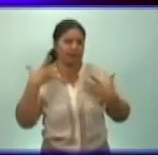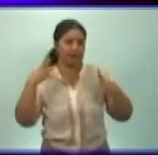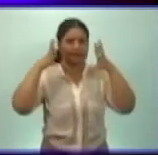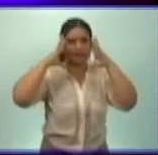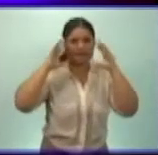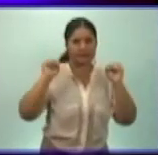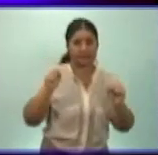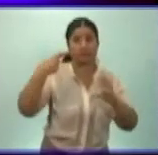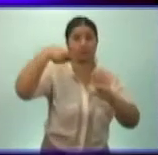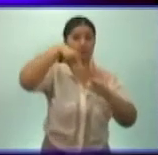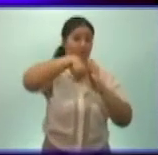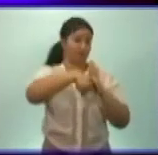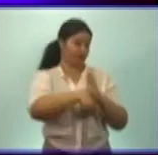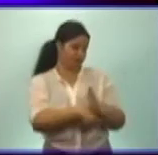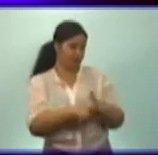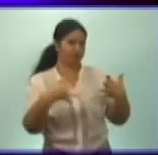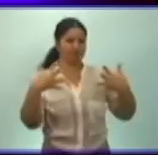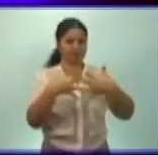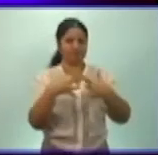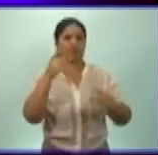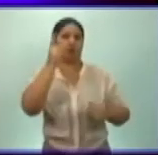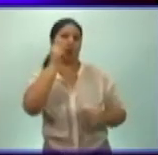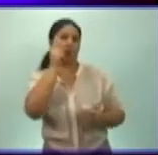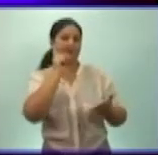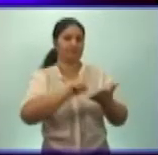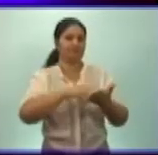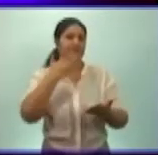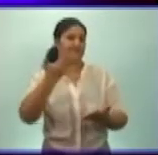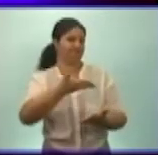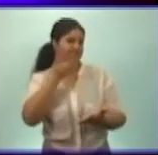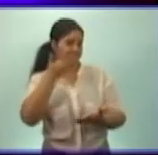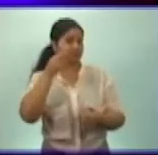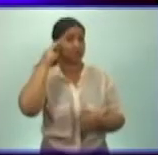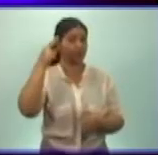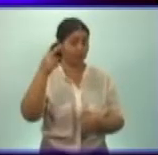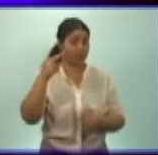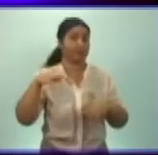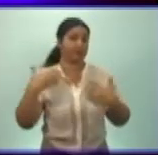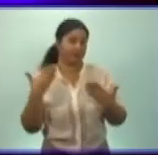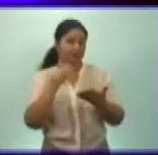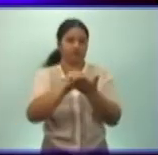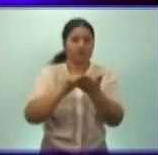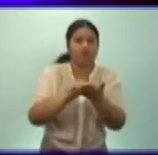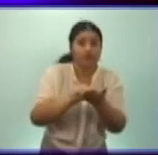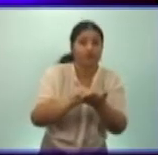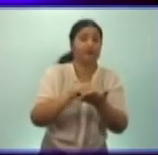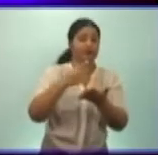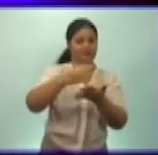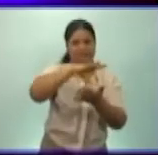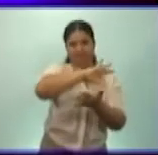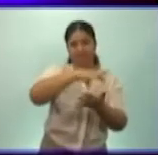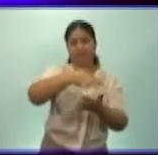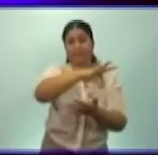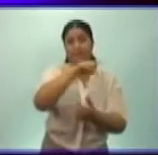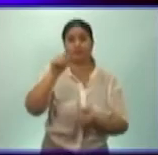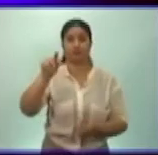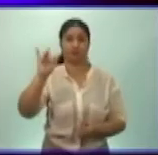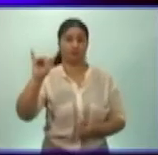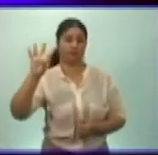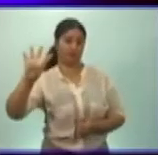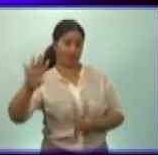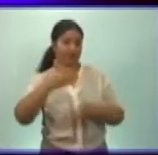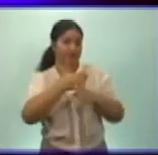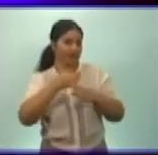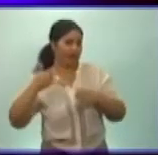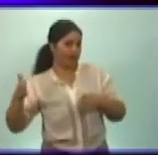que aparece también en su libro de texto. Recordemos que estamos trabajando desde las páginas 174, es decir, a partir de la página